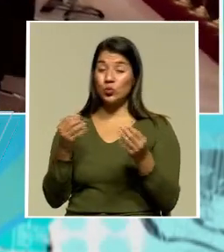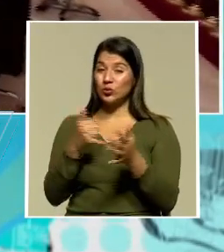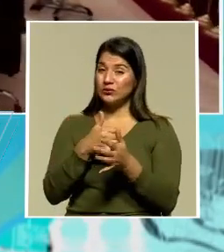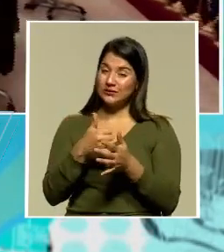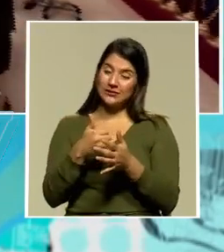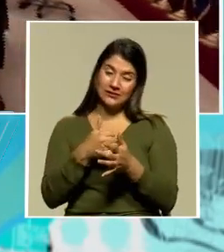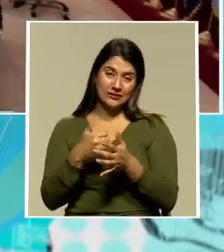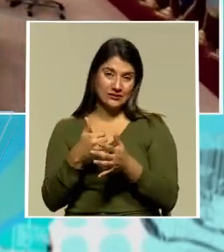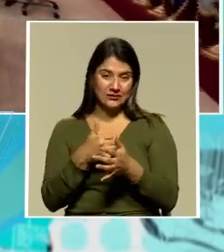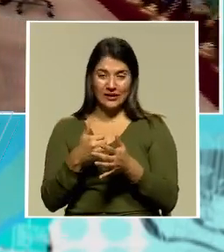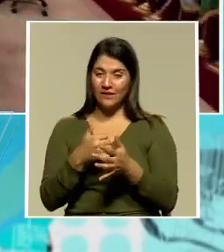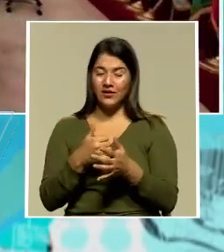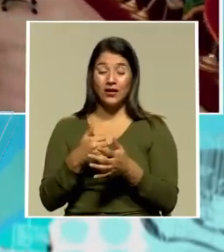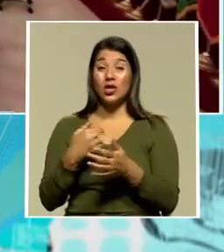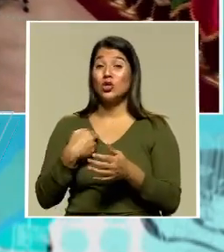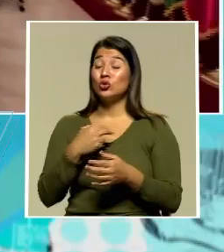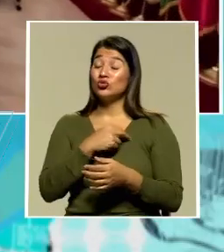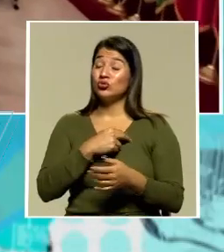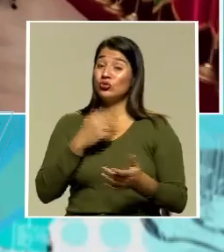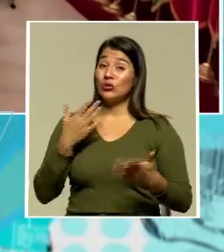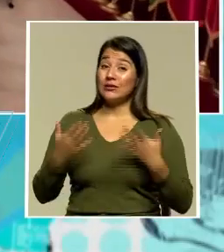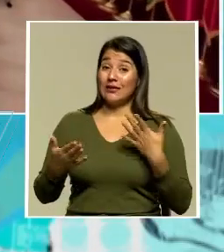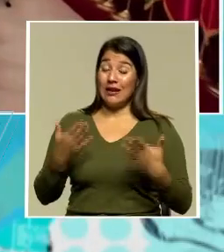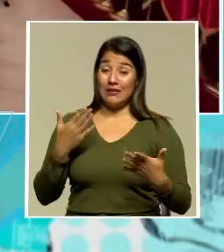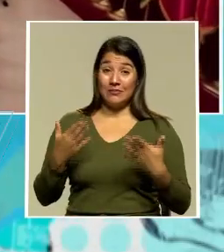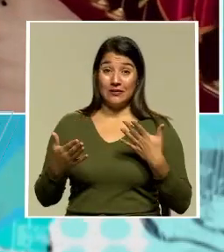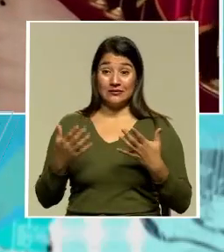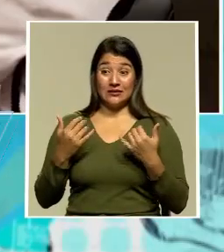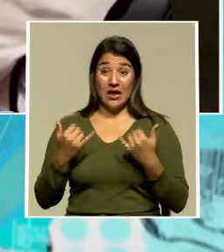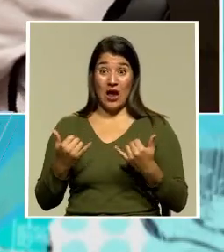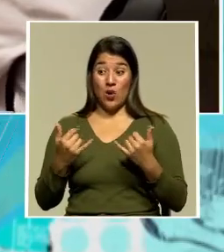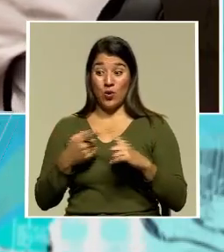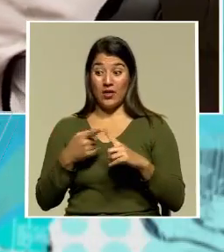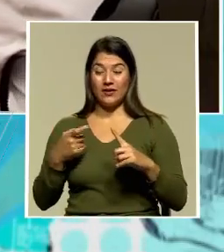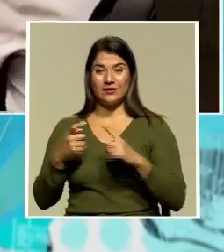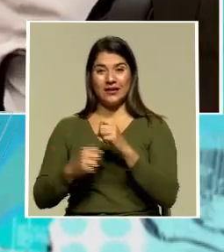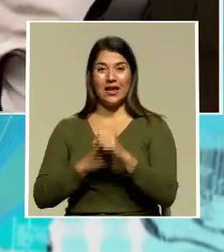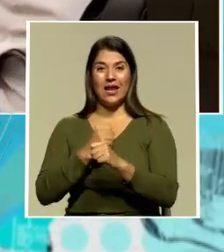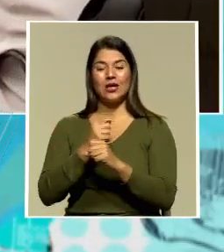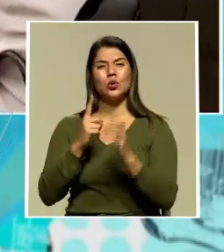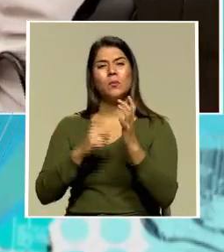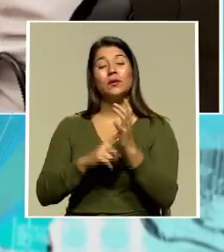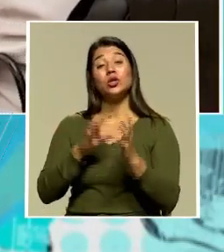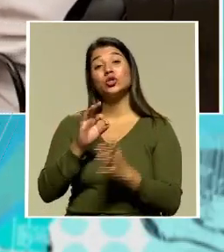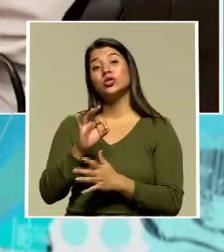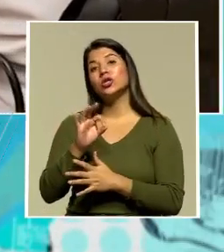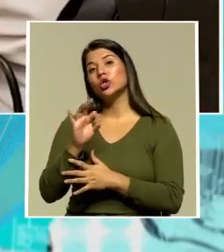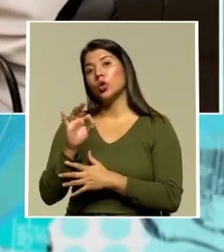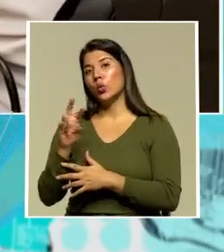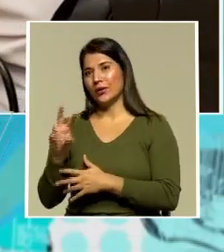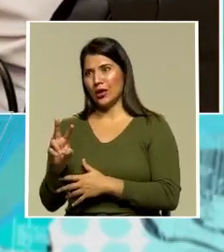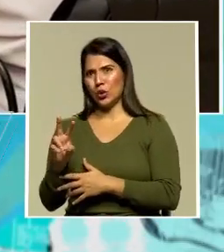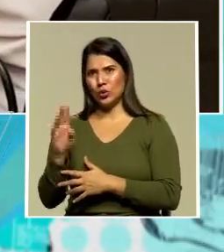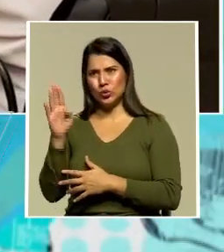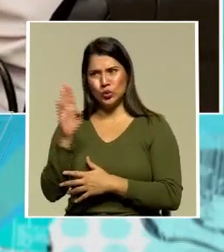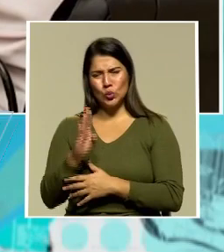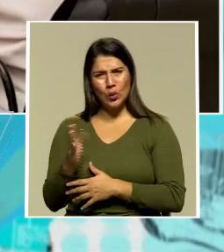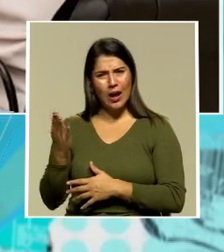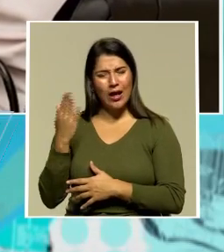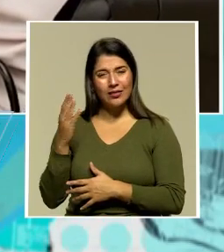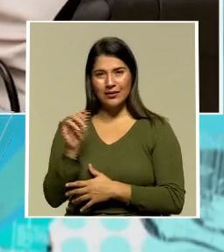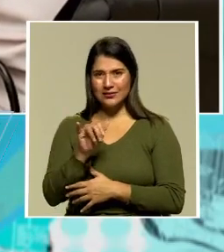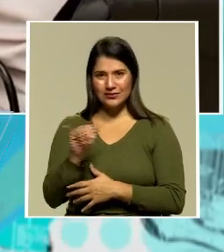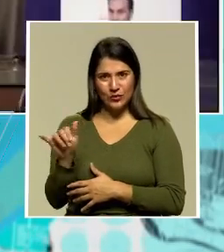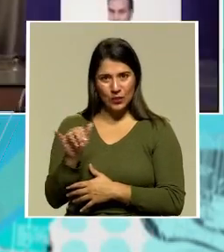más deteriorada. Estamos probablemente desde el año 92 en un nivel nunca antes visto en cuanto